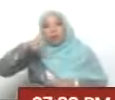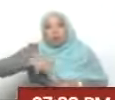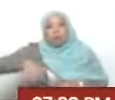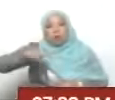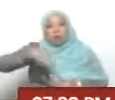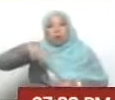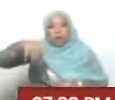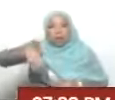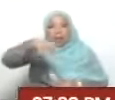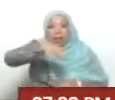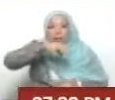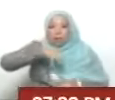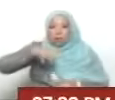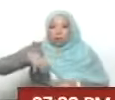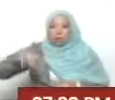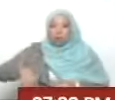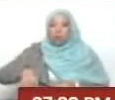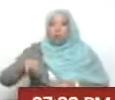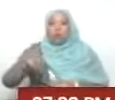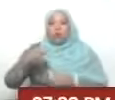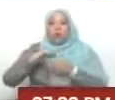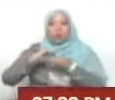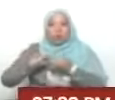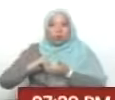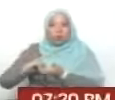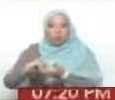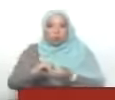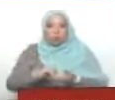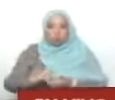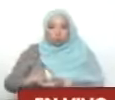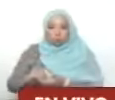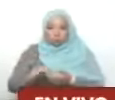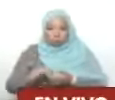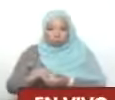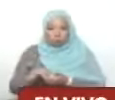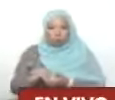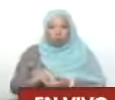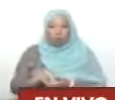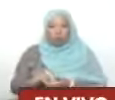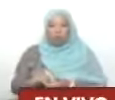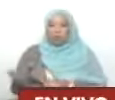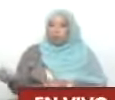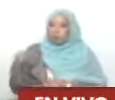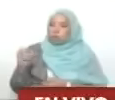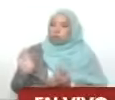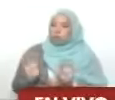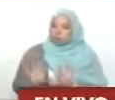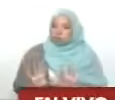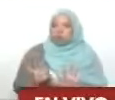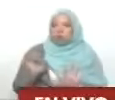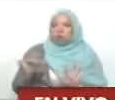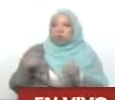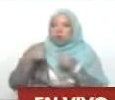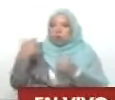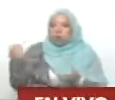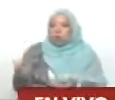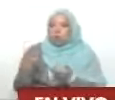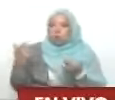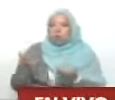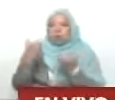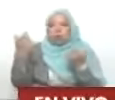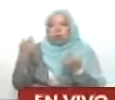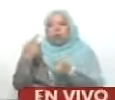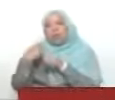los diferentes estados, y uno de ellos ha sido Trujillo. En ese peregrinar la gente se suma, es diferente esta campaña, ¿no? Van saliendo de